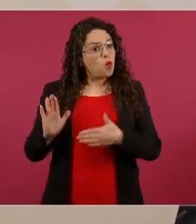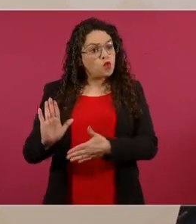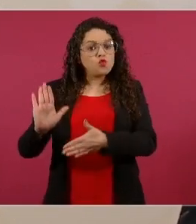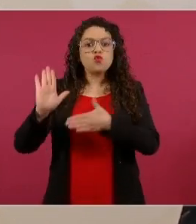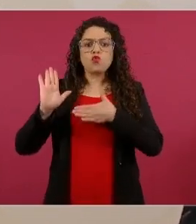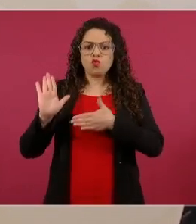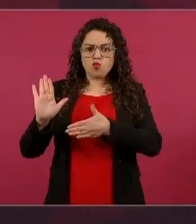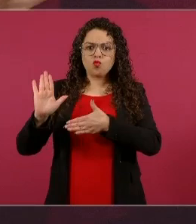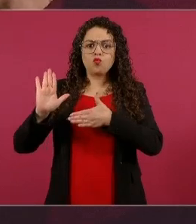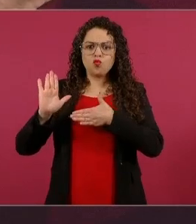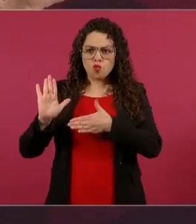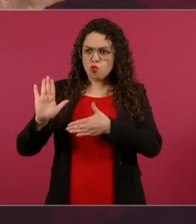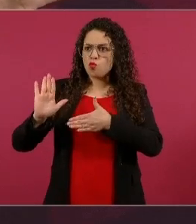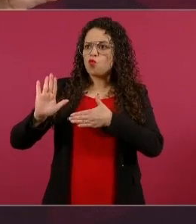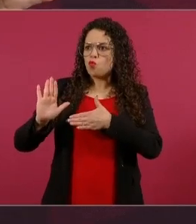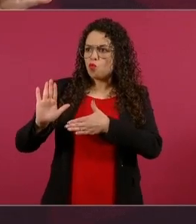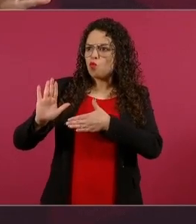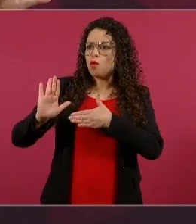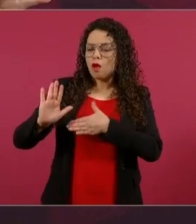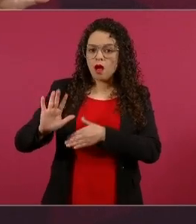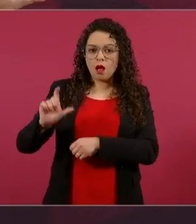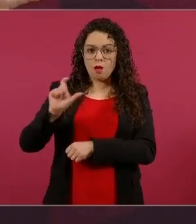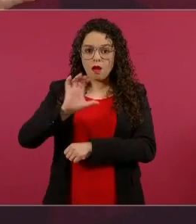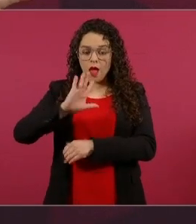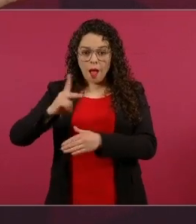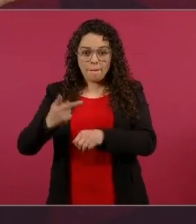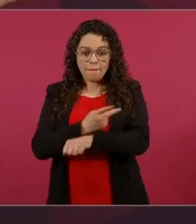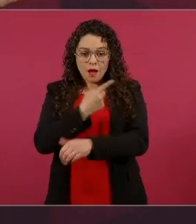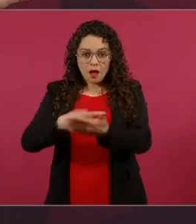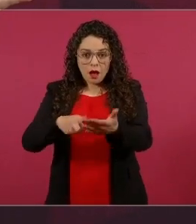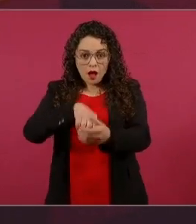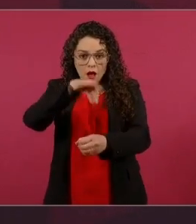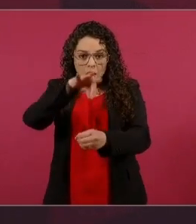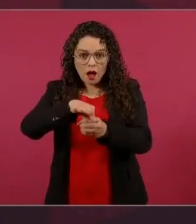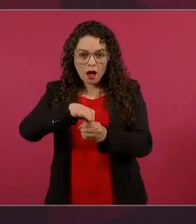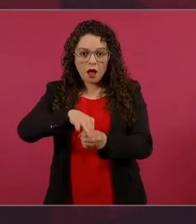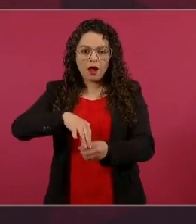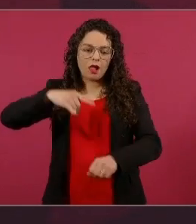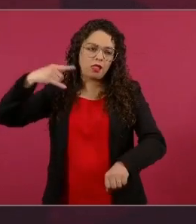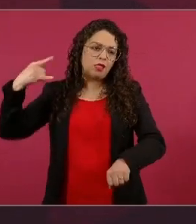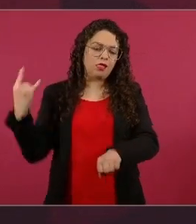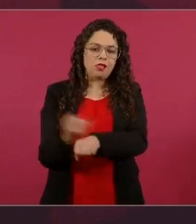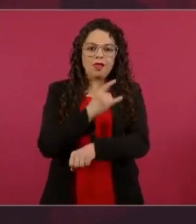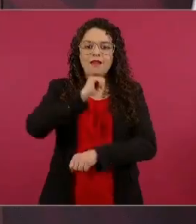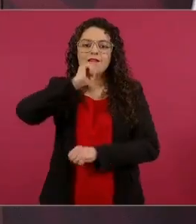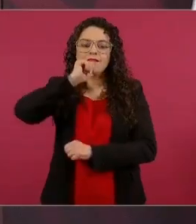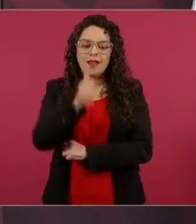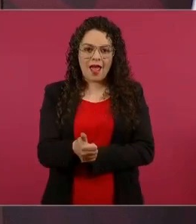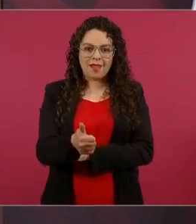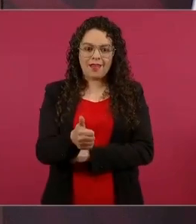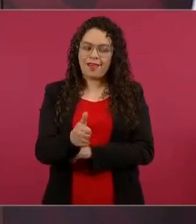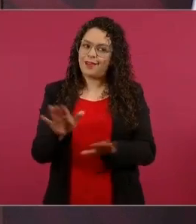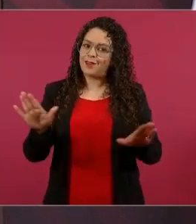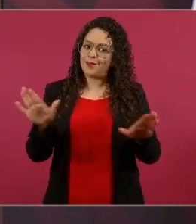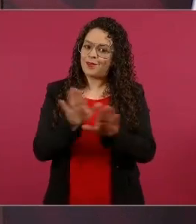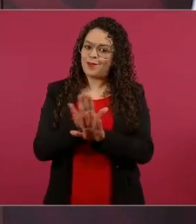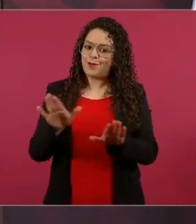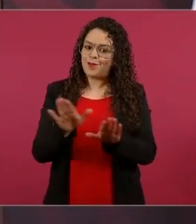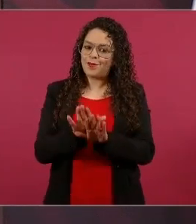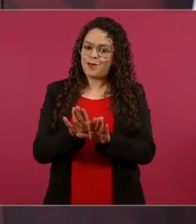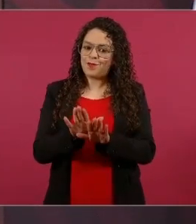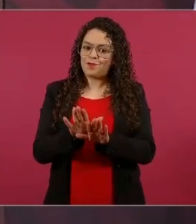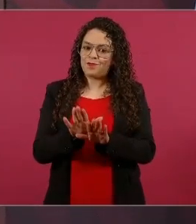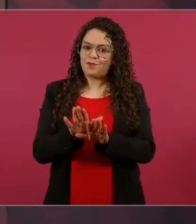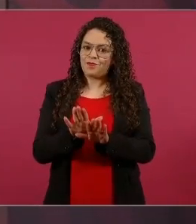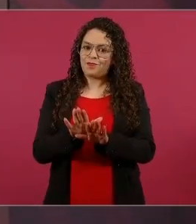pasa la elección y ya no cumplen Ahora tiene que hacer una ceremonia si me